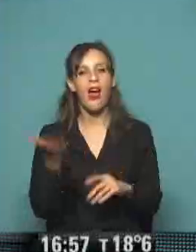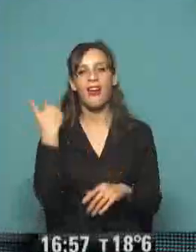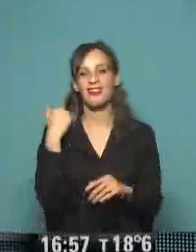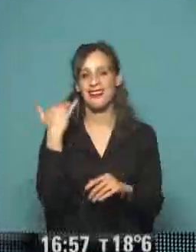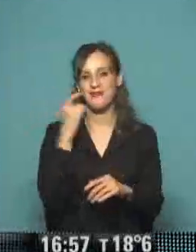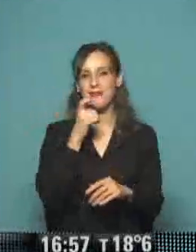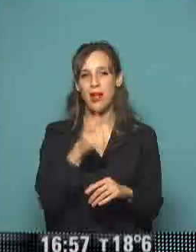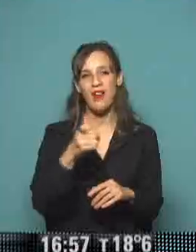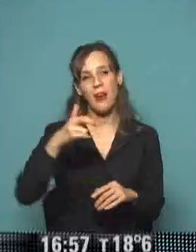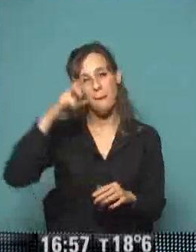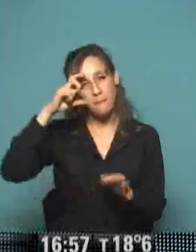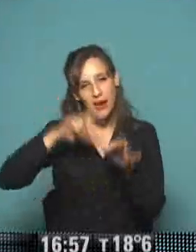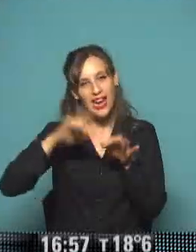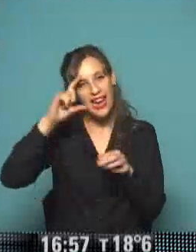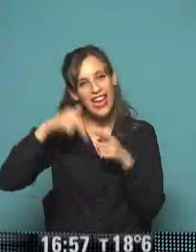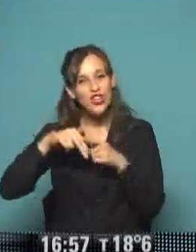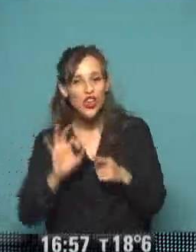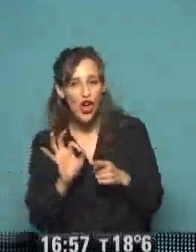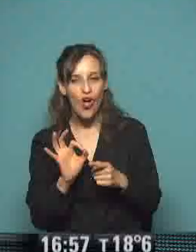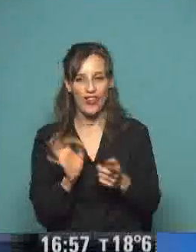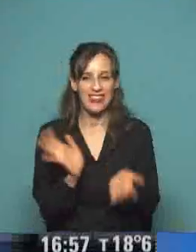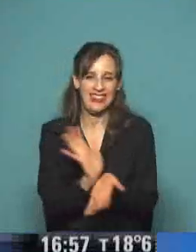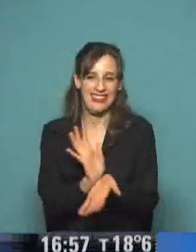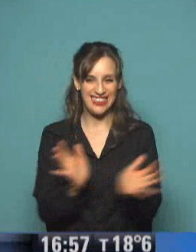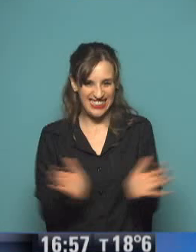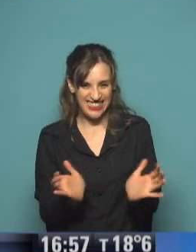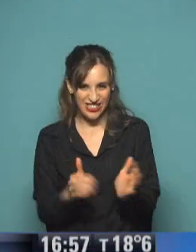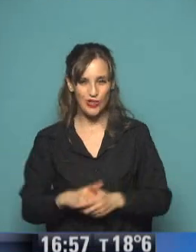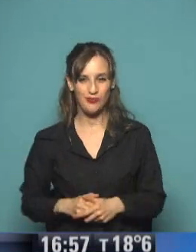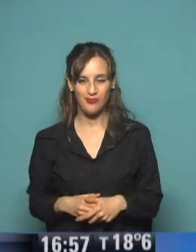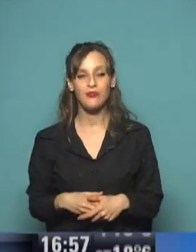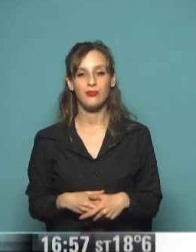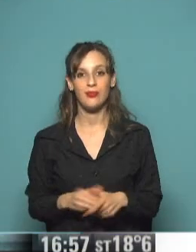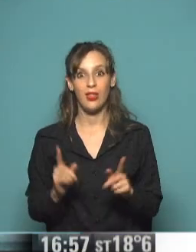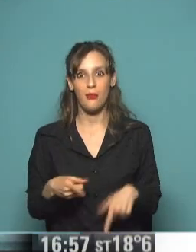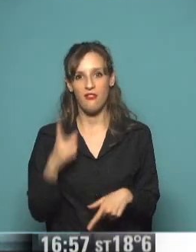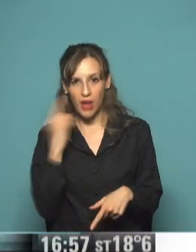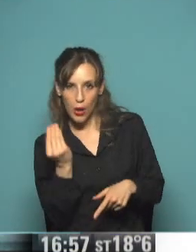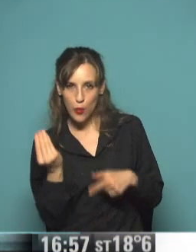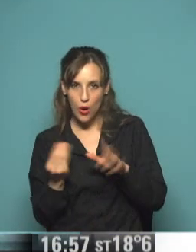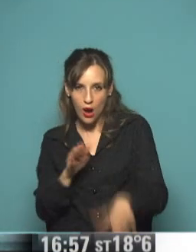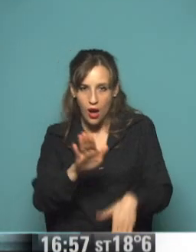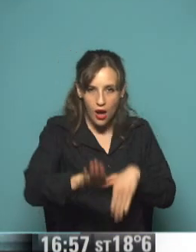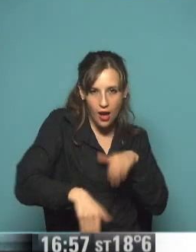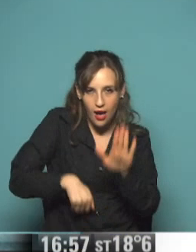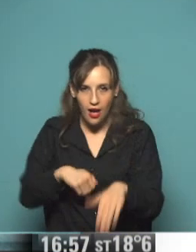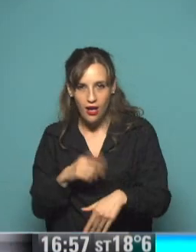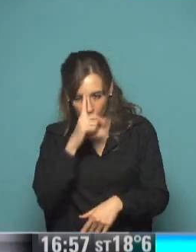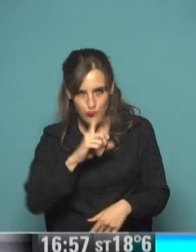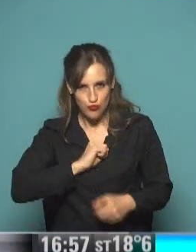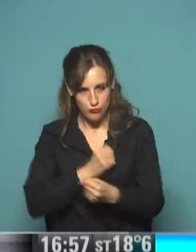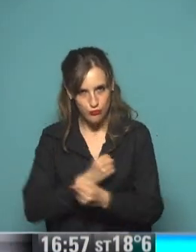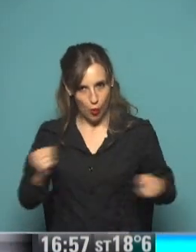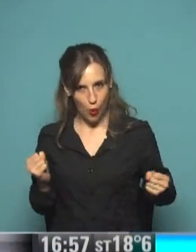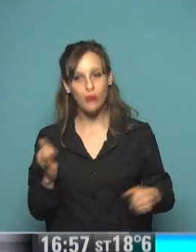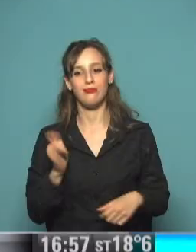¿Se acuerdan? Esas las tenemos en los sobres. Podemos incorporar audaz. Audaz, ya la estoy escribiendo. Que audaz es como que se anima, valiente,